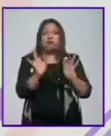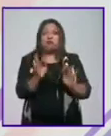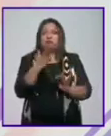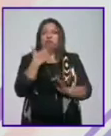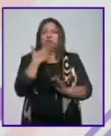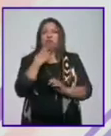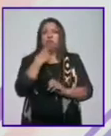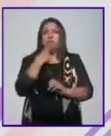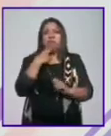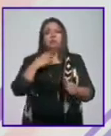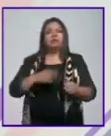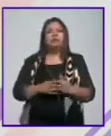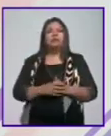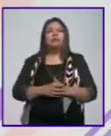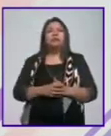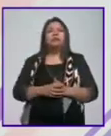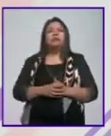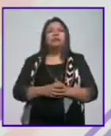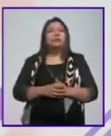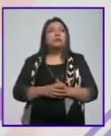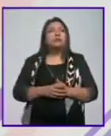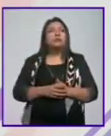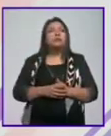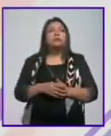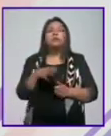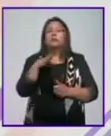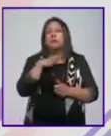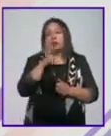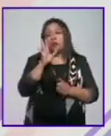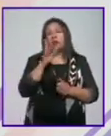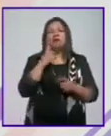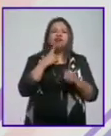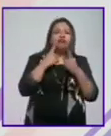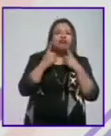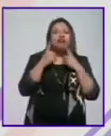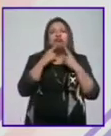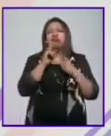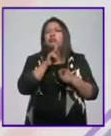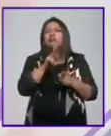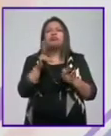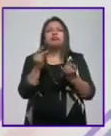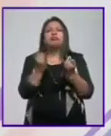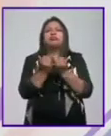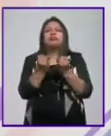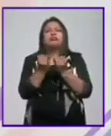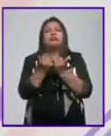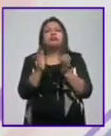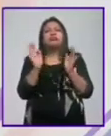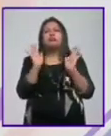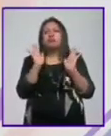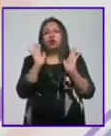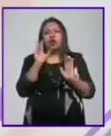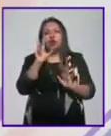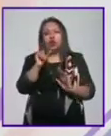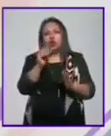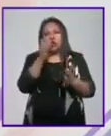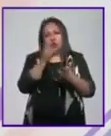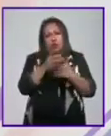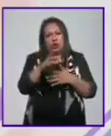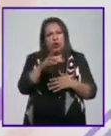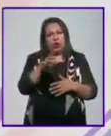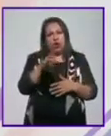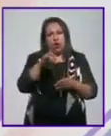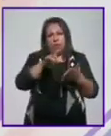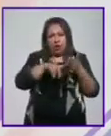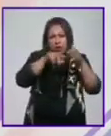efectivas. Nos encontramos con que tenemos un discurso semejante que no solamente está interesado